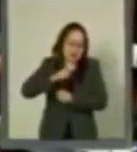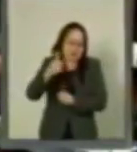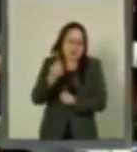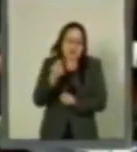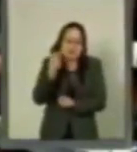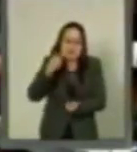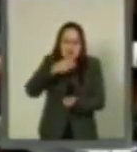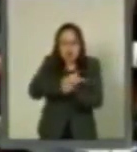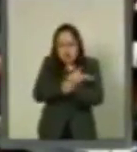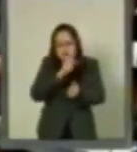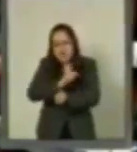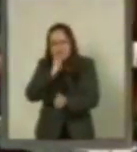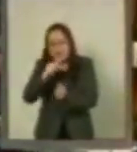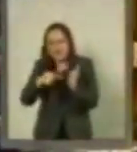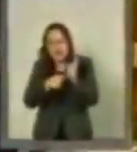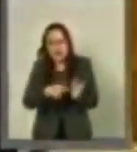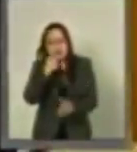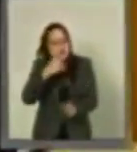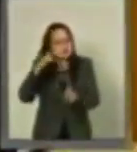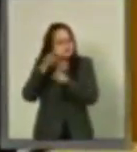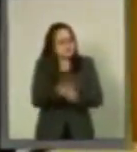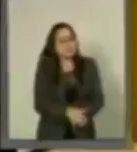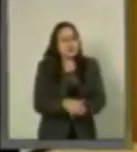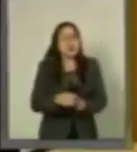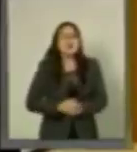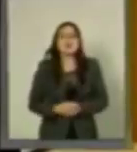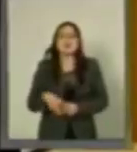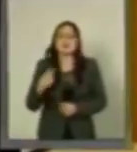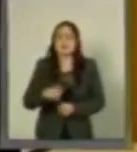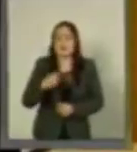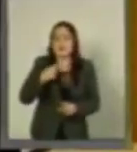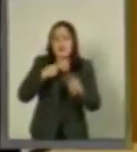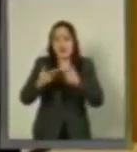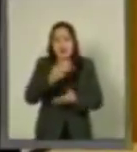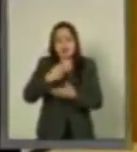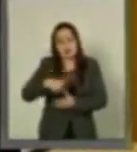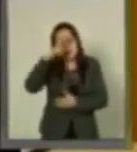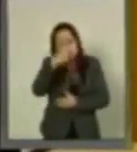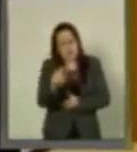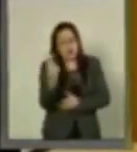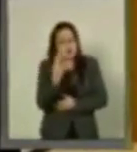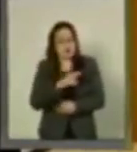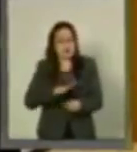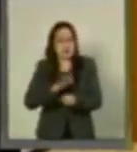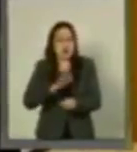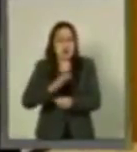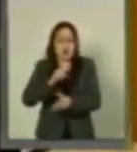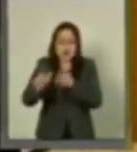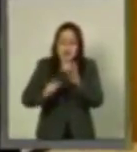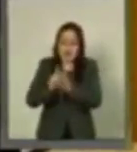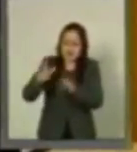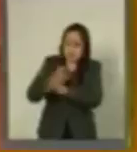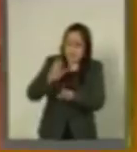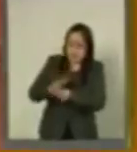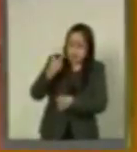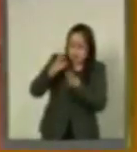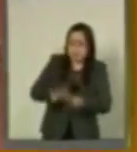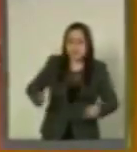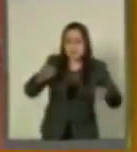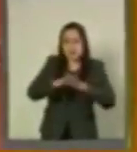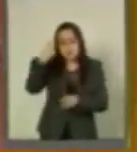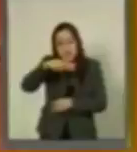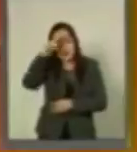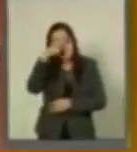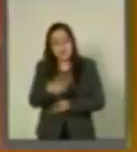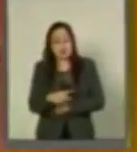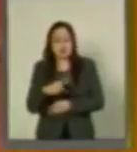transparencia. El mejor ejemplo del diálogo que México necesita son las reformas históricas que se han logrado. En ese